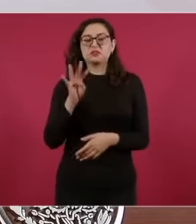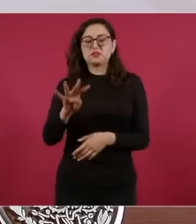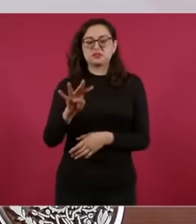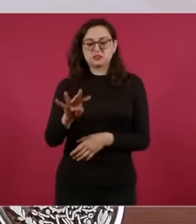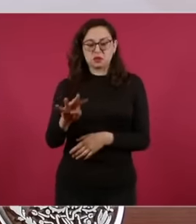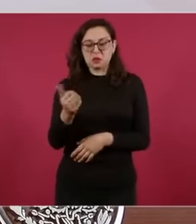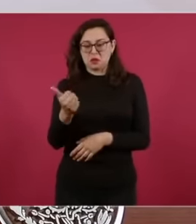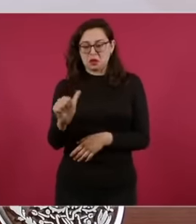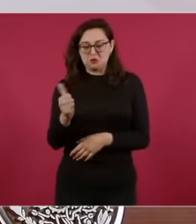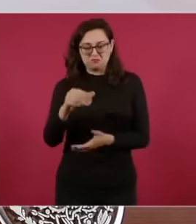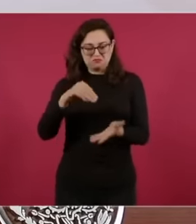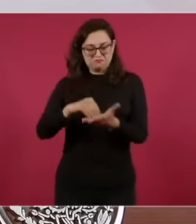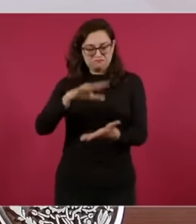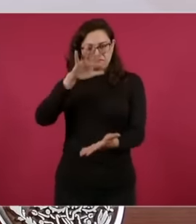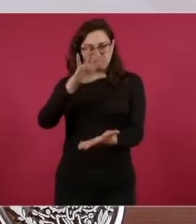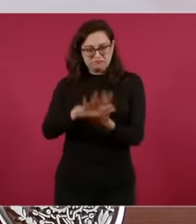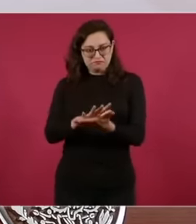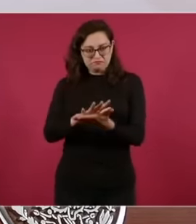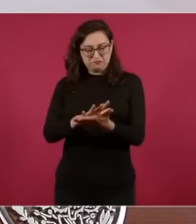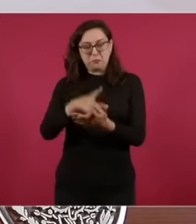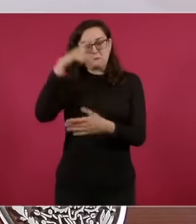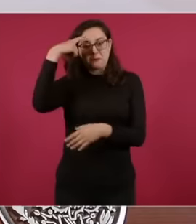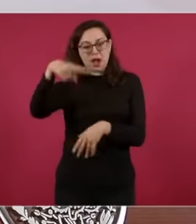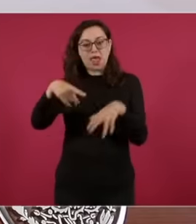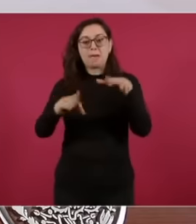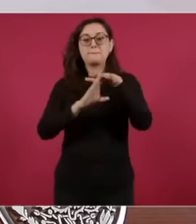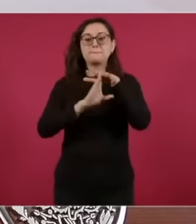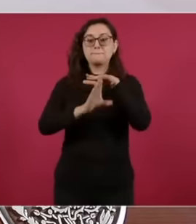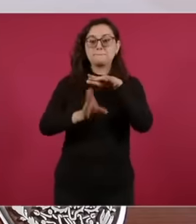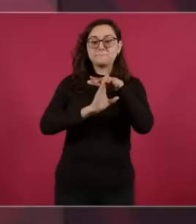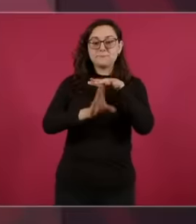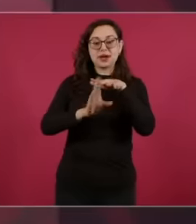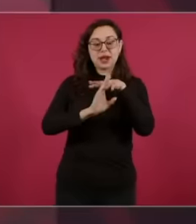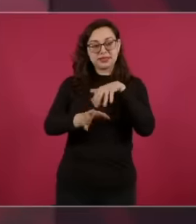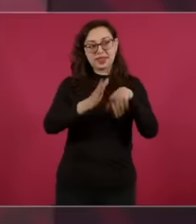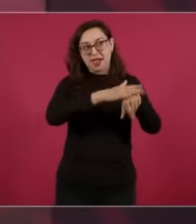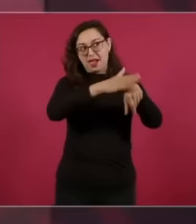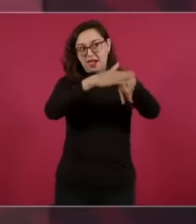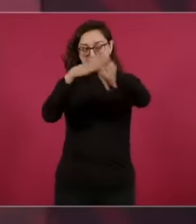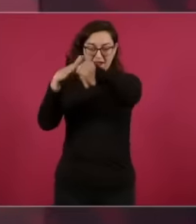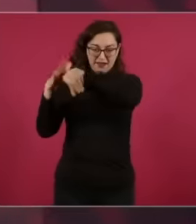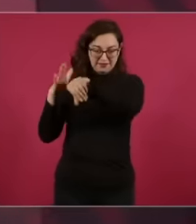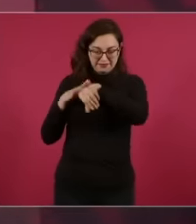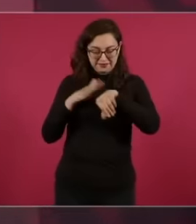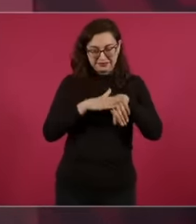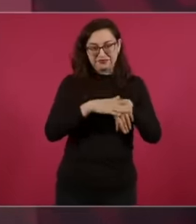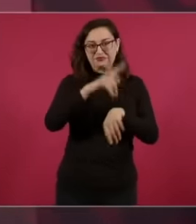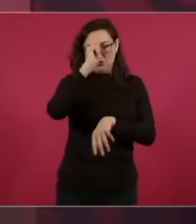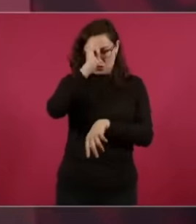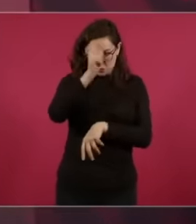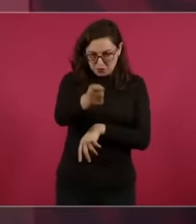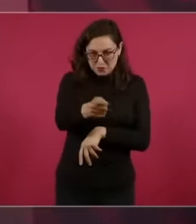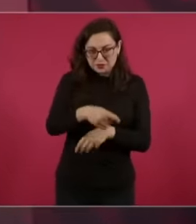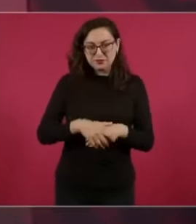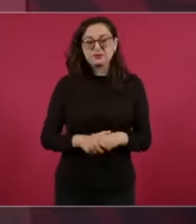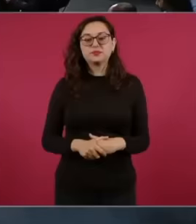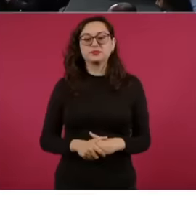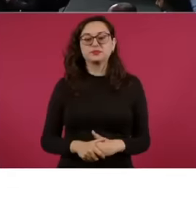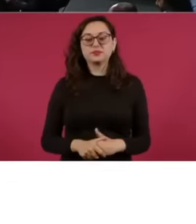19, para que vayan reservando ya el tiempo, paisanas, paisanos. 10 minutos